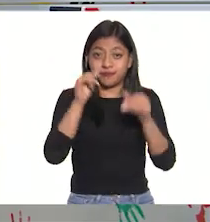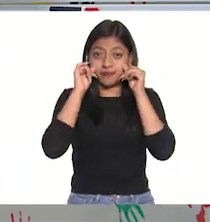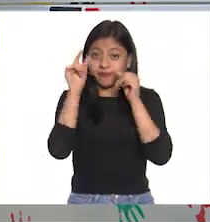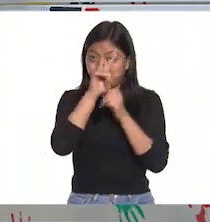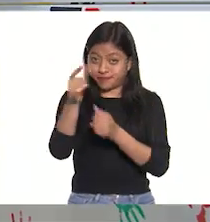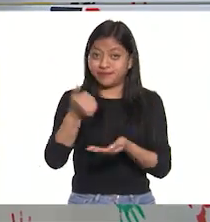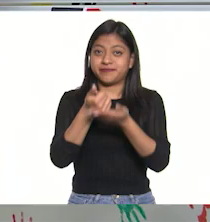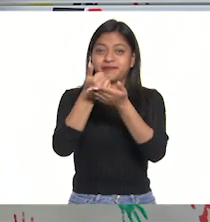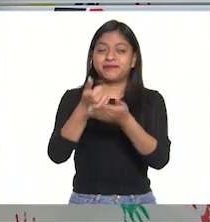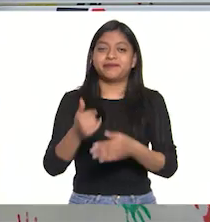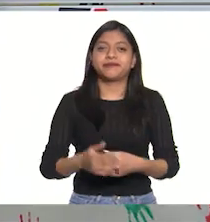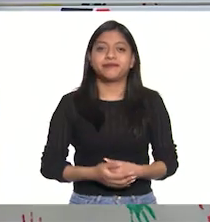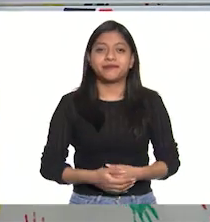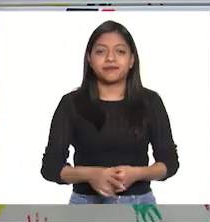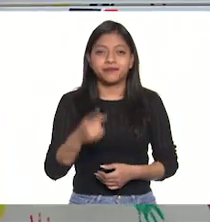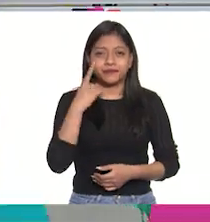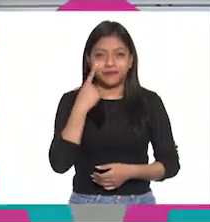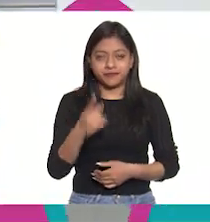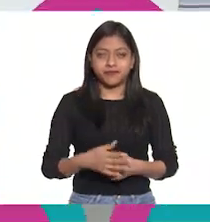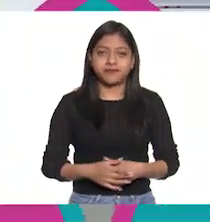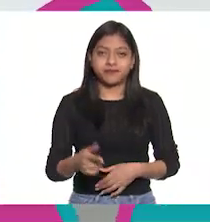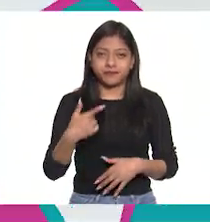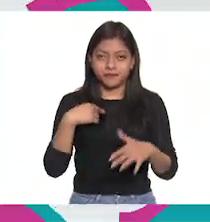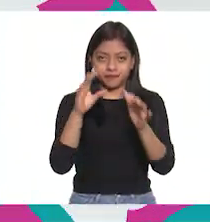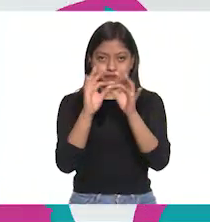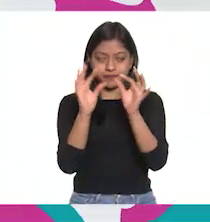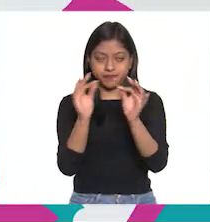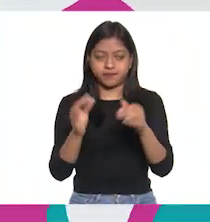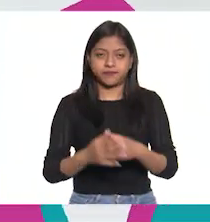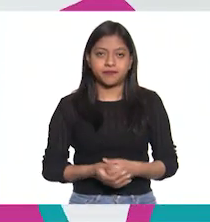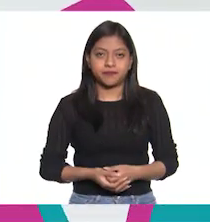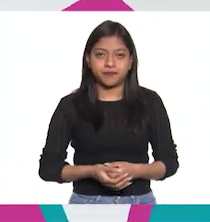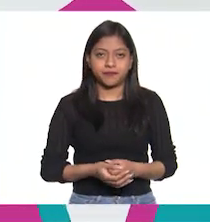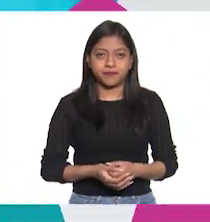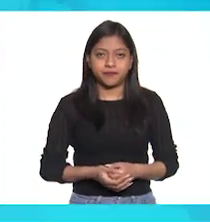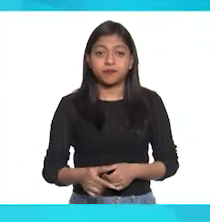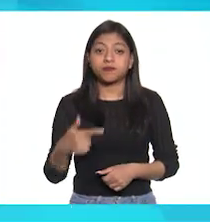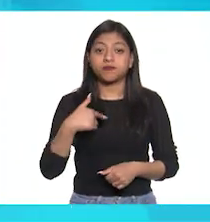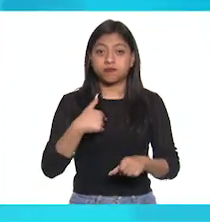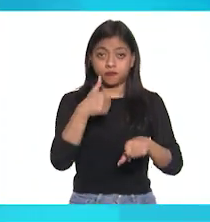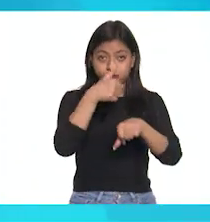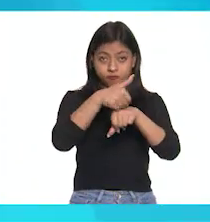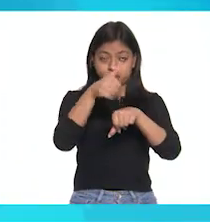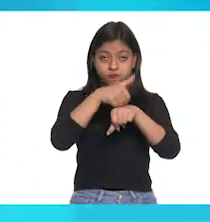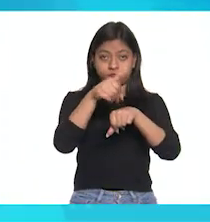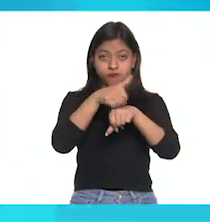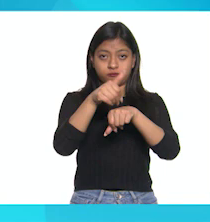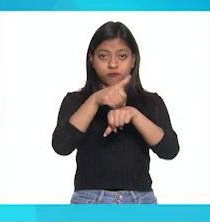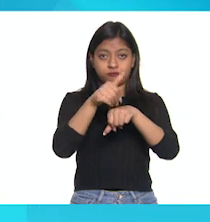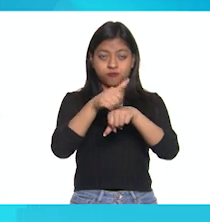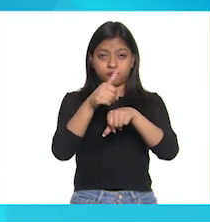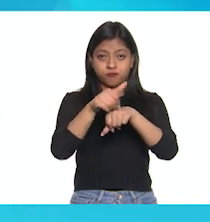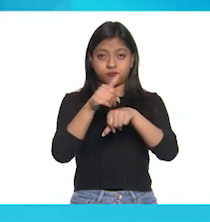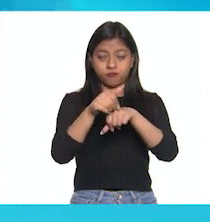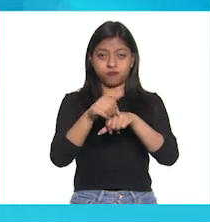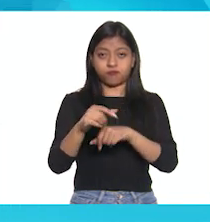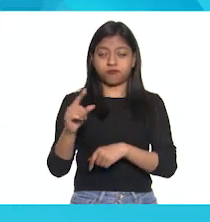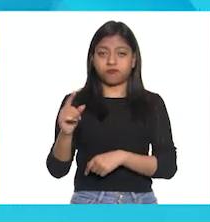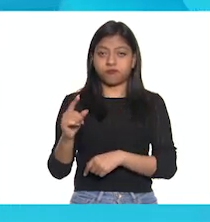ayudar. Primera adivinanza. Dice, soy un número que al sumarlo